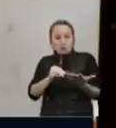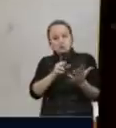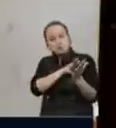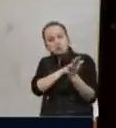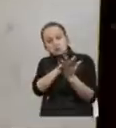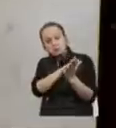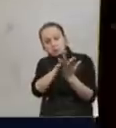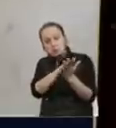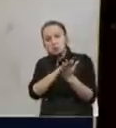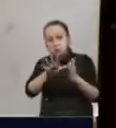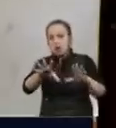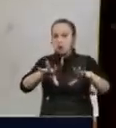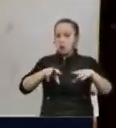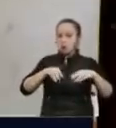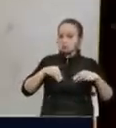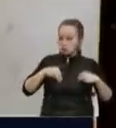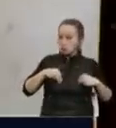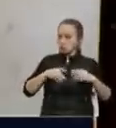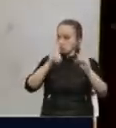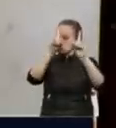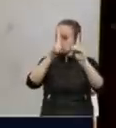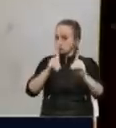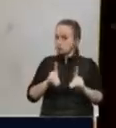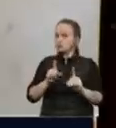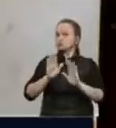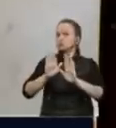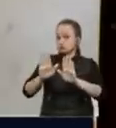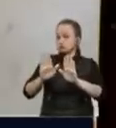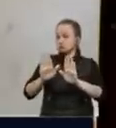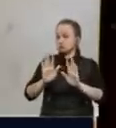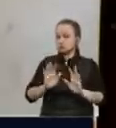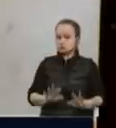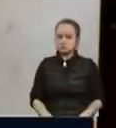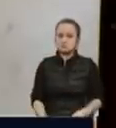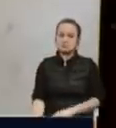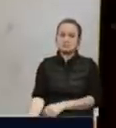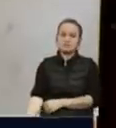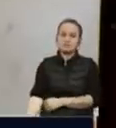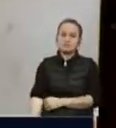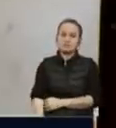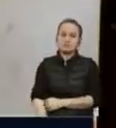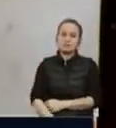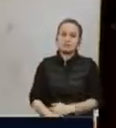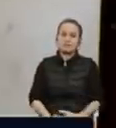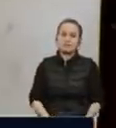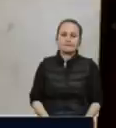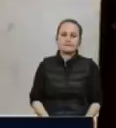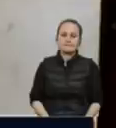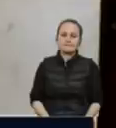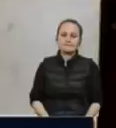se adoptará la decisión correspondiente.